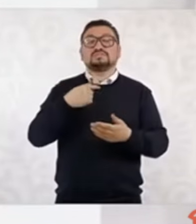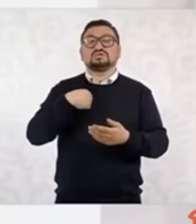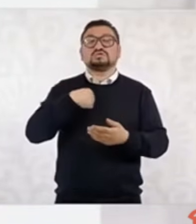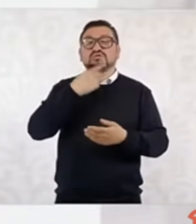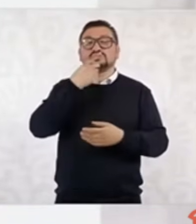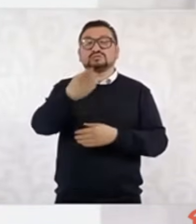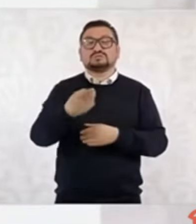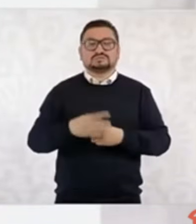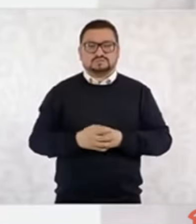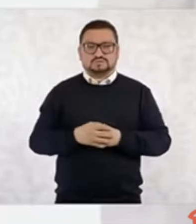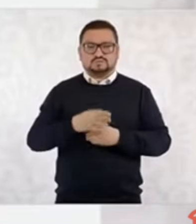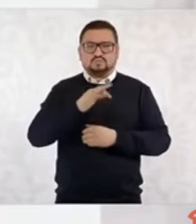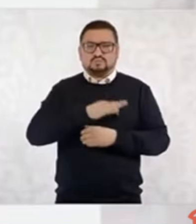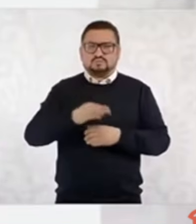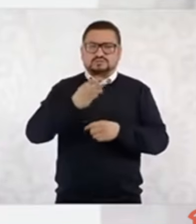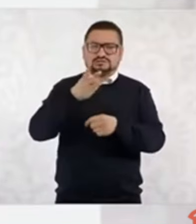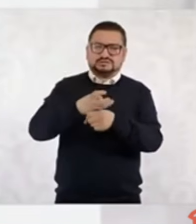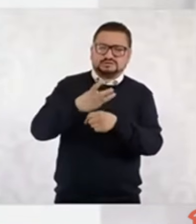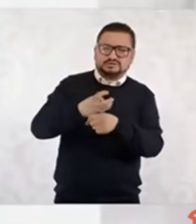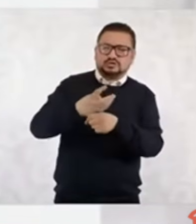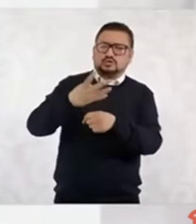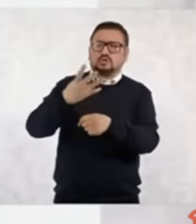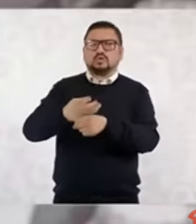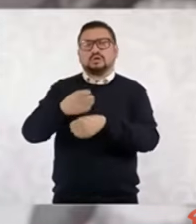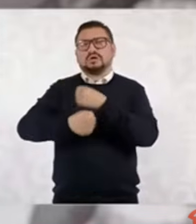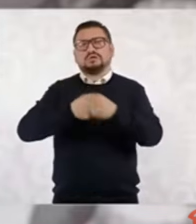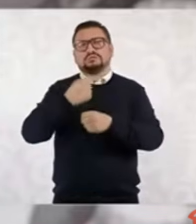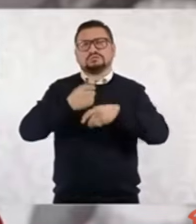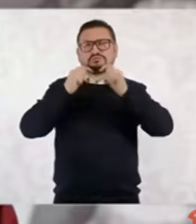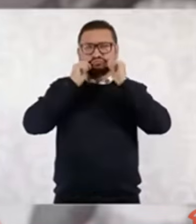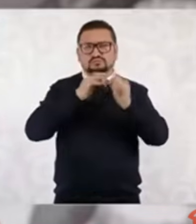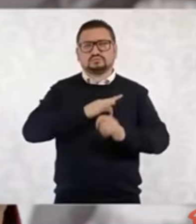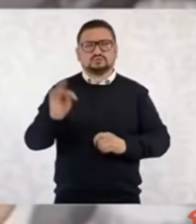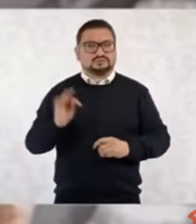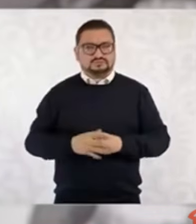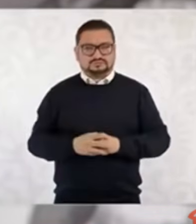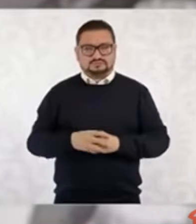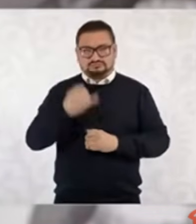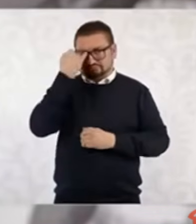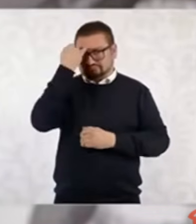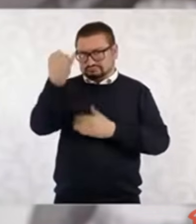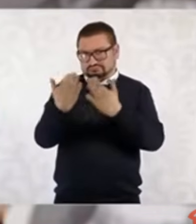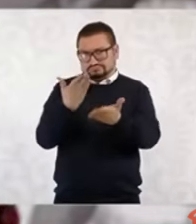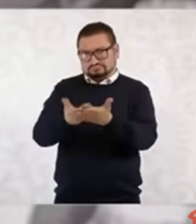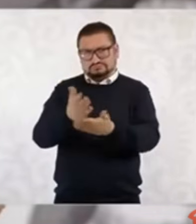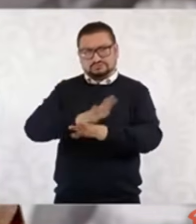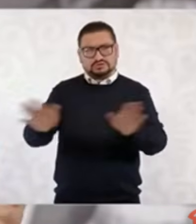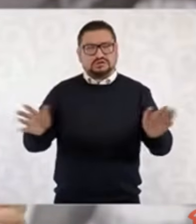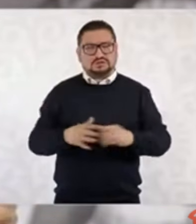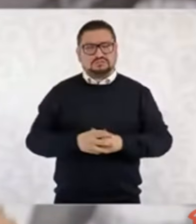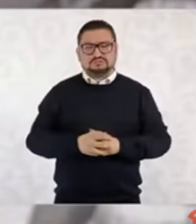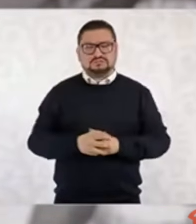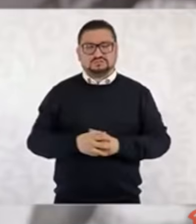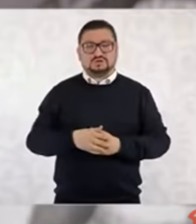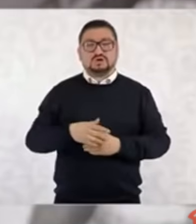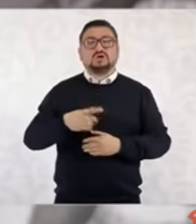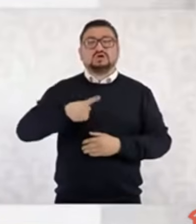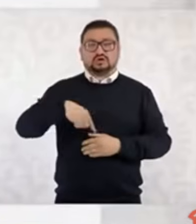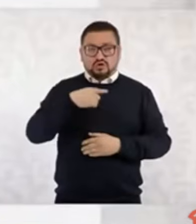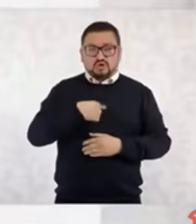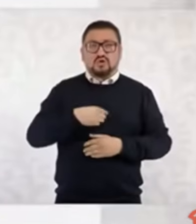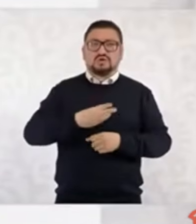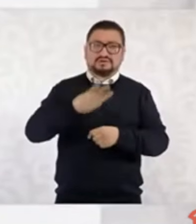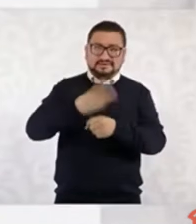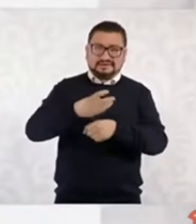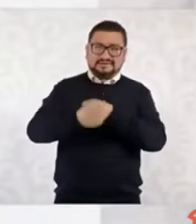decía yo que puede hacer en el 3º o en el 4º. Eso era la propuesta. Ni siquiera decía yo, vamos a ir en el